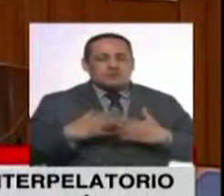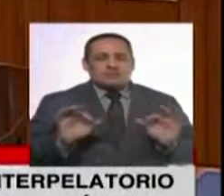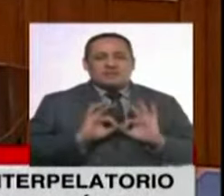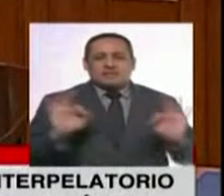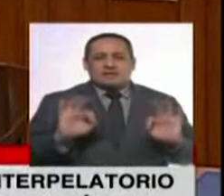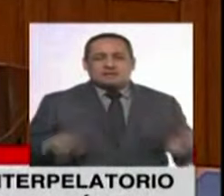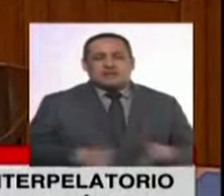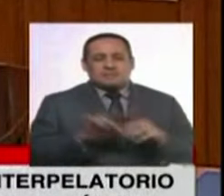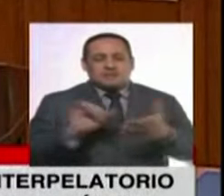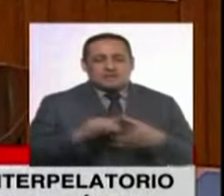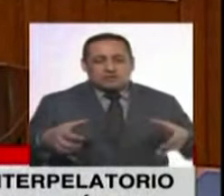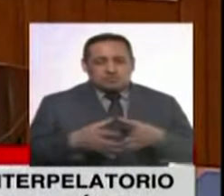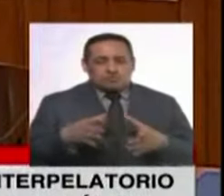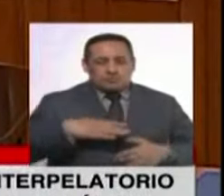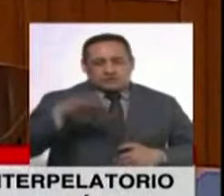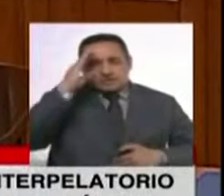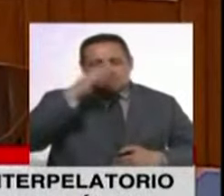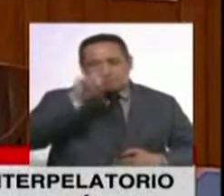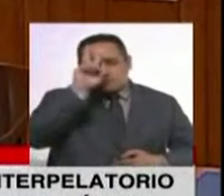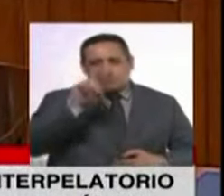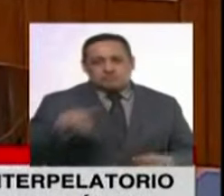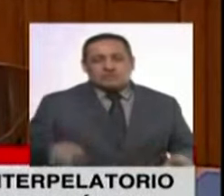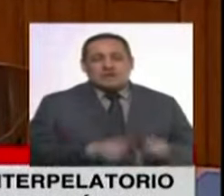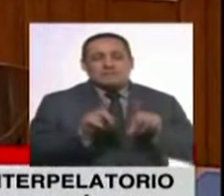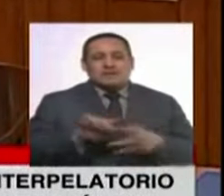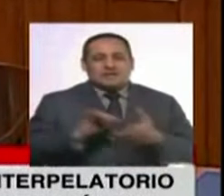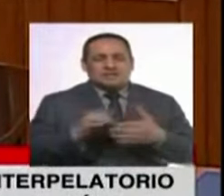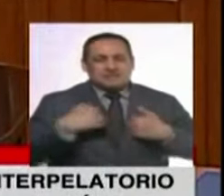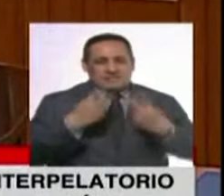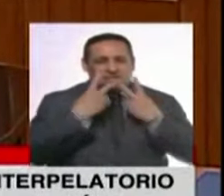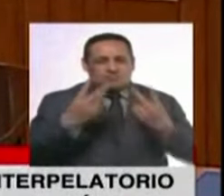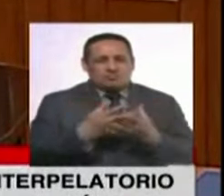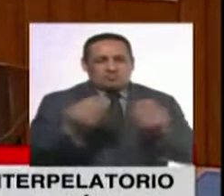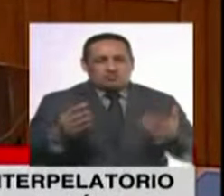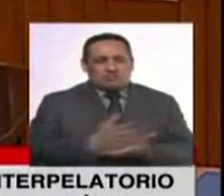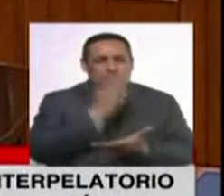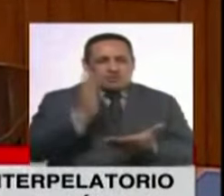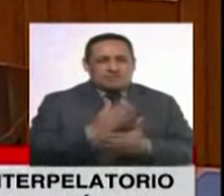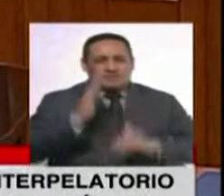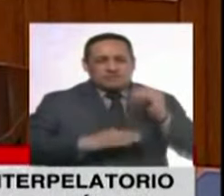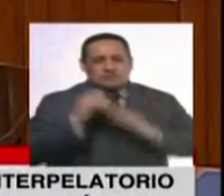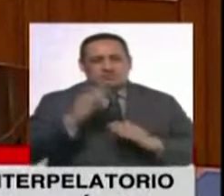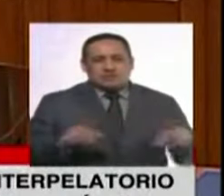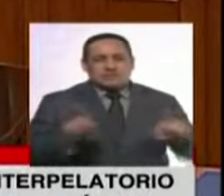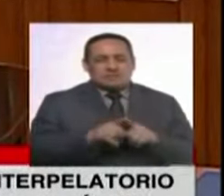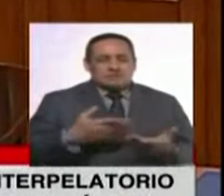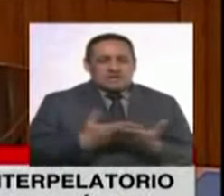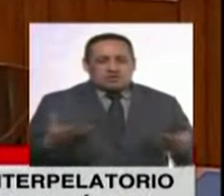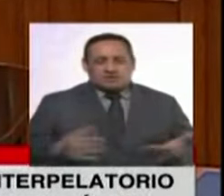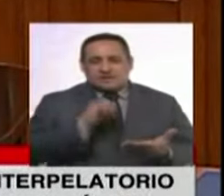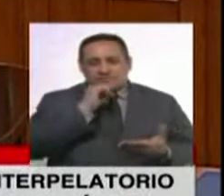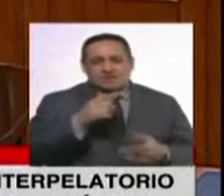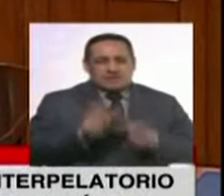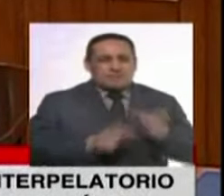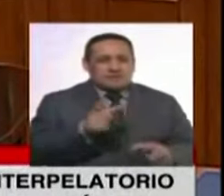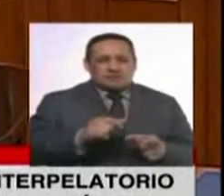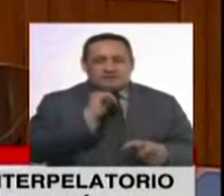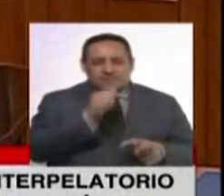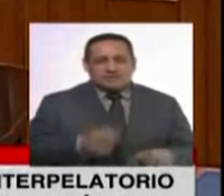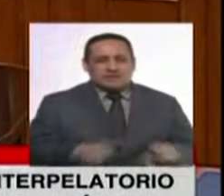nadie que nuestra Policía Nacional de Perú tiene serias brechas de infraestructura logística personal